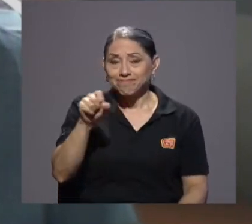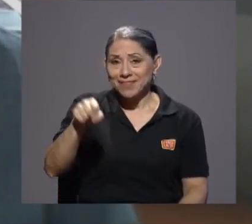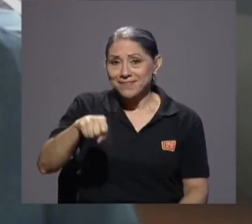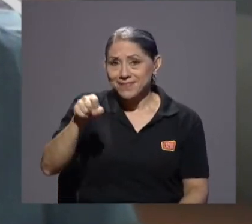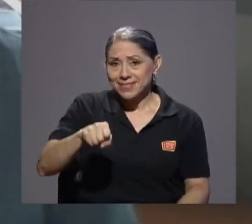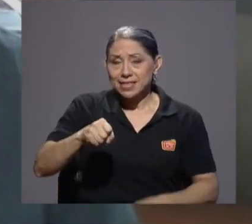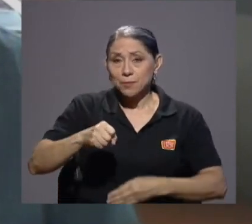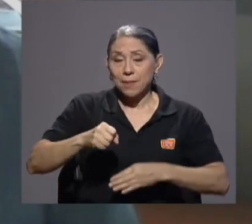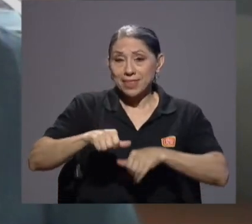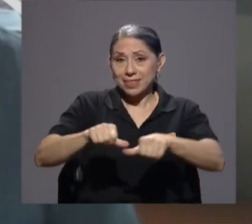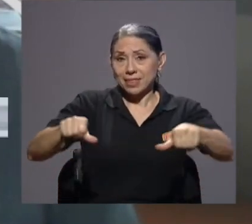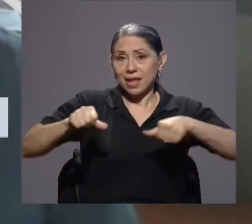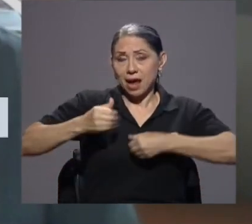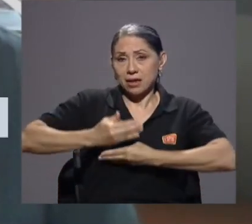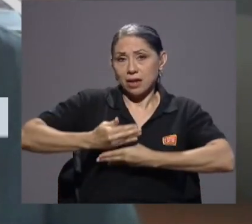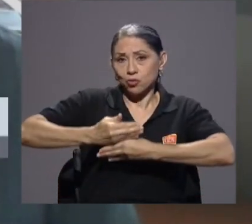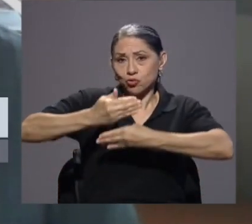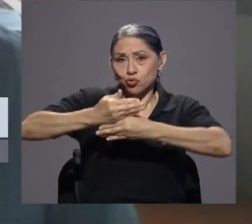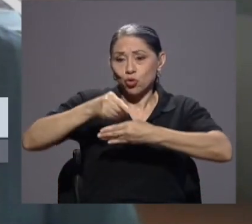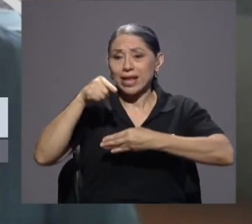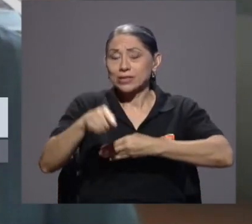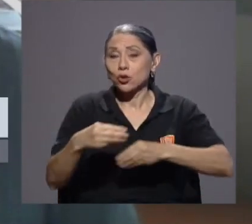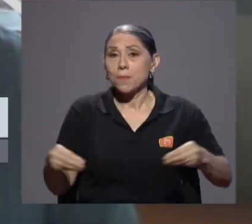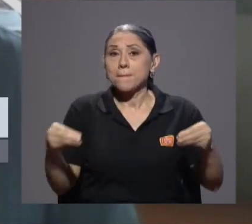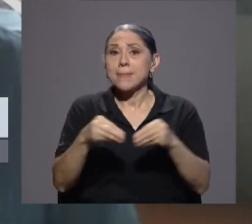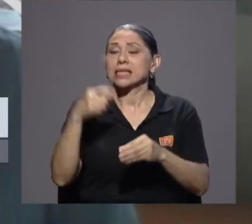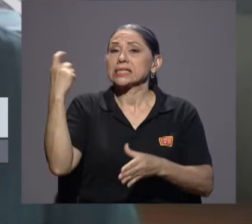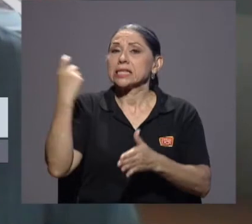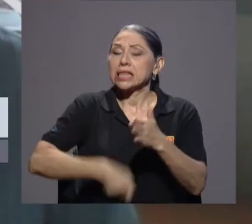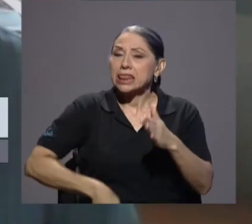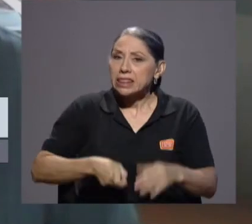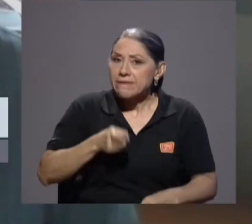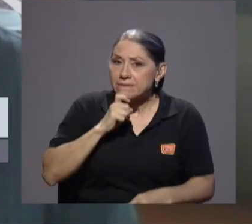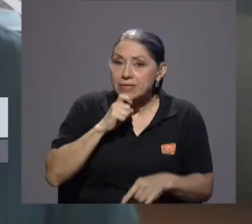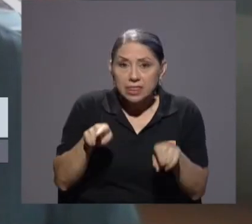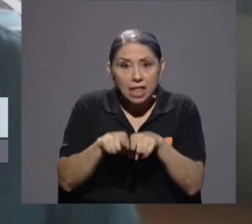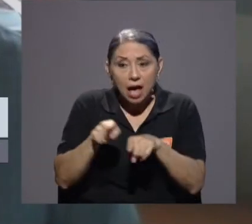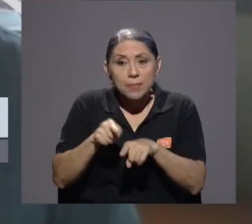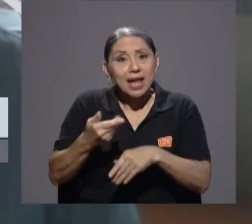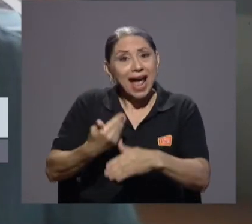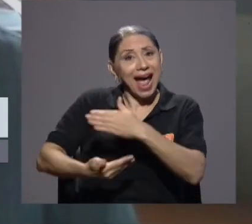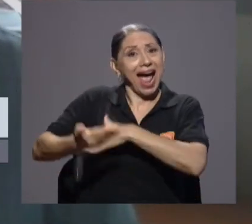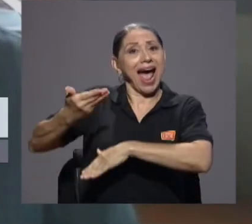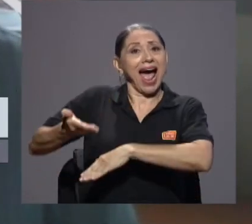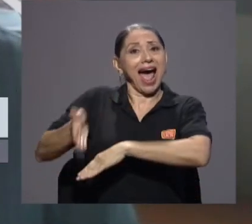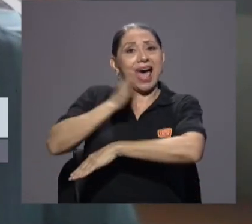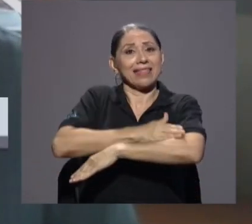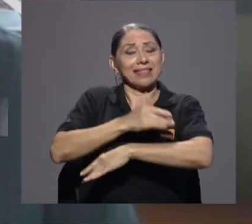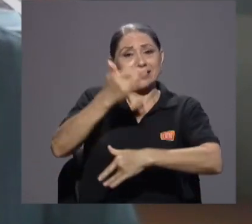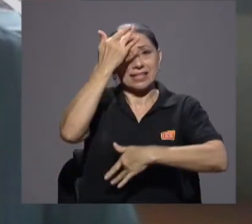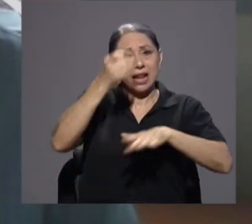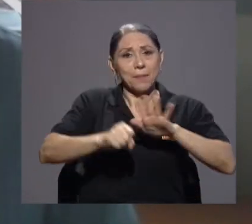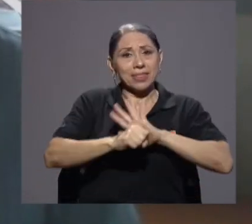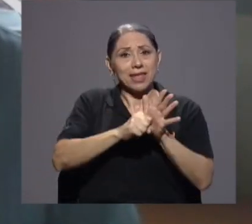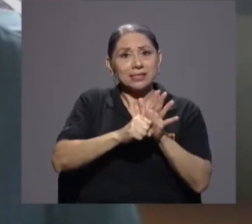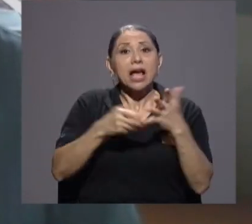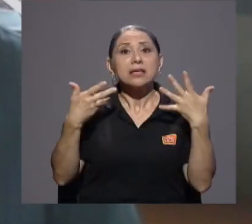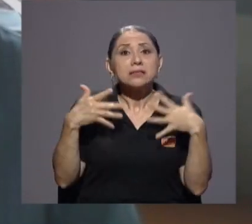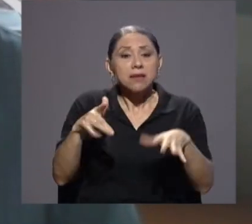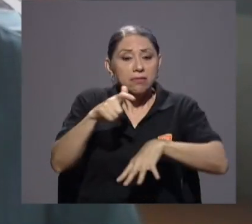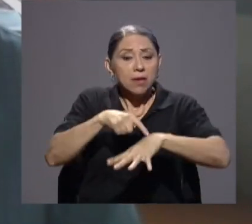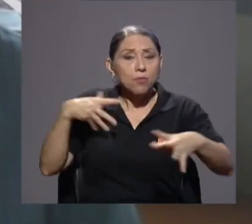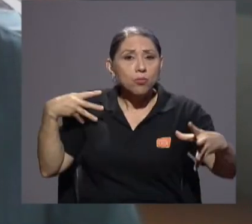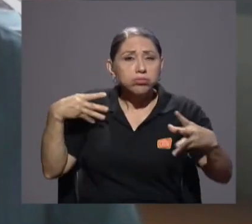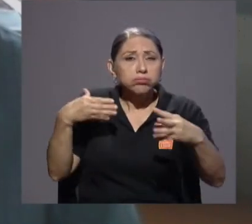Efectivamente, la construcción ha sido uno de los sectores más golpeados, incluso antes de la pandemia. 18 meses de